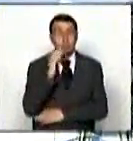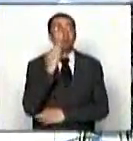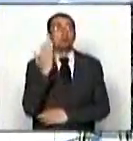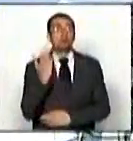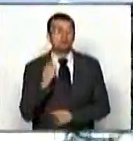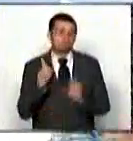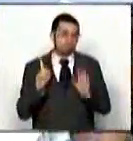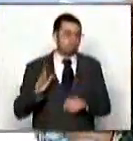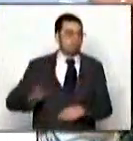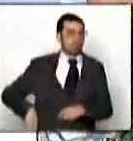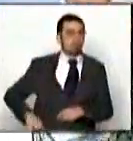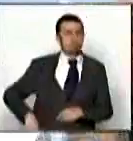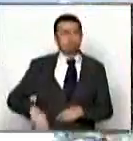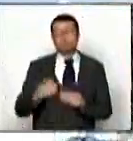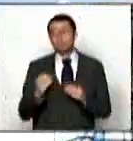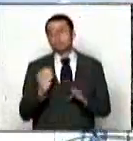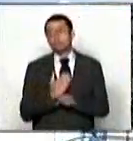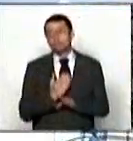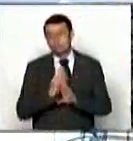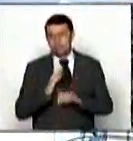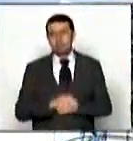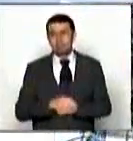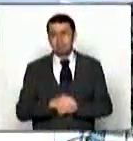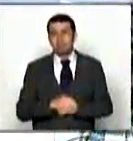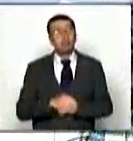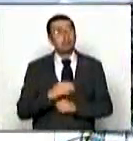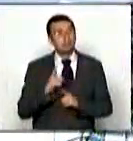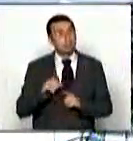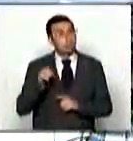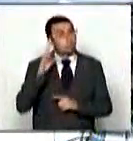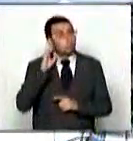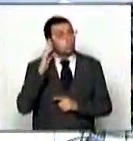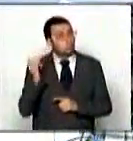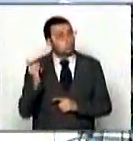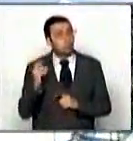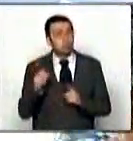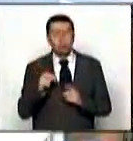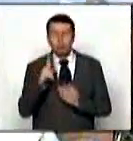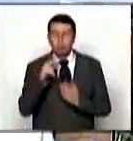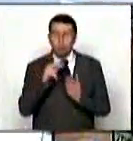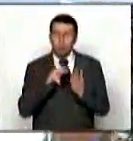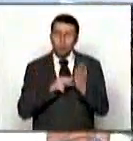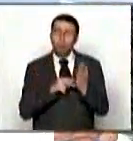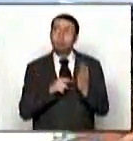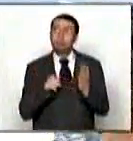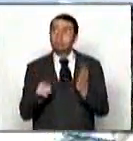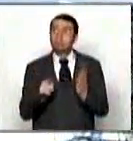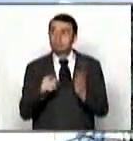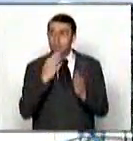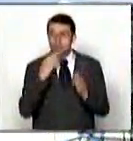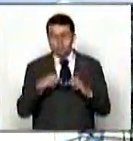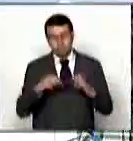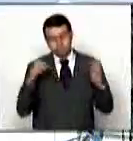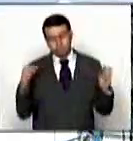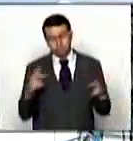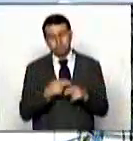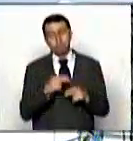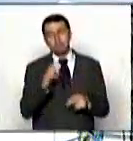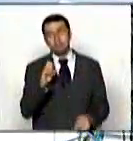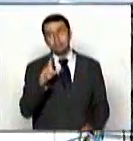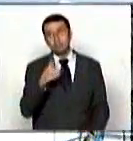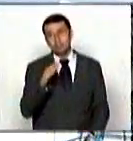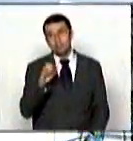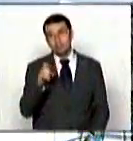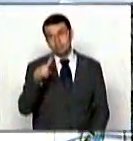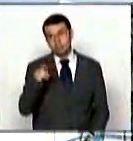trabas y tantas cosas. A propósito, esta semana ustedes han escuchado y han leído ya el espectador del día de hoy, la